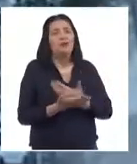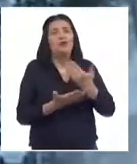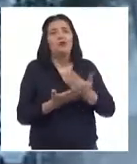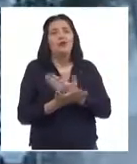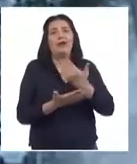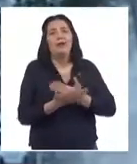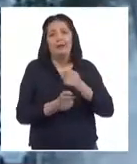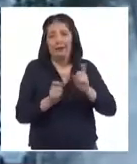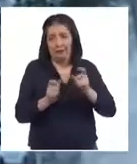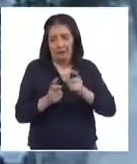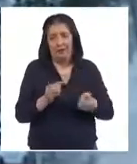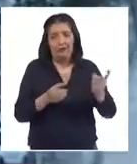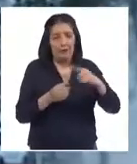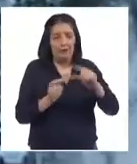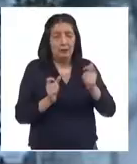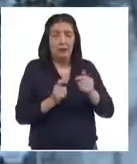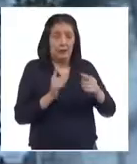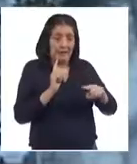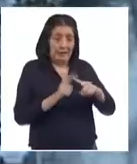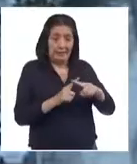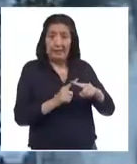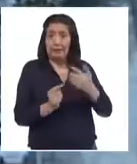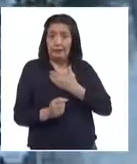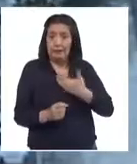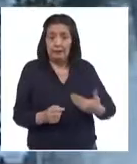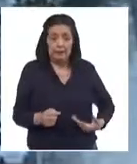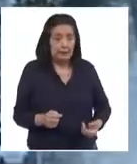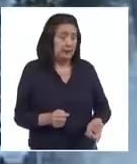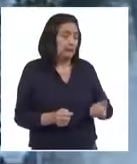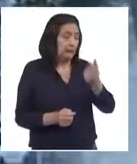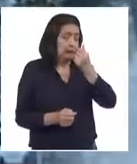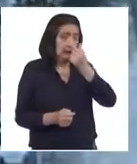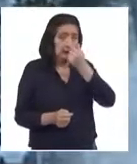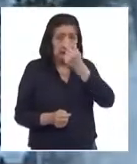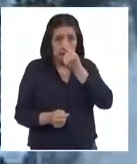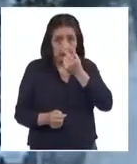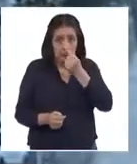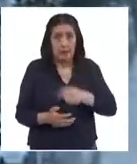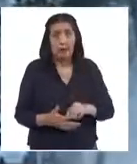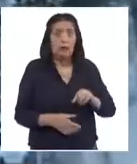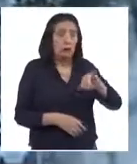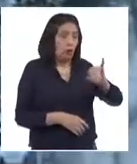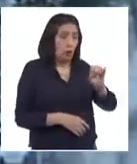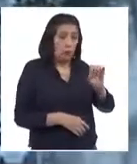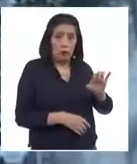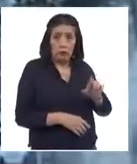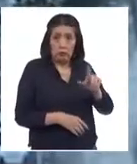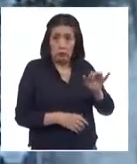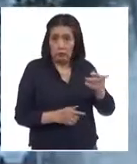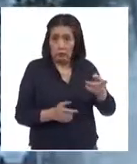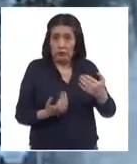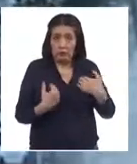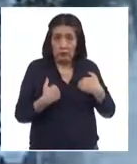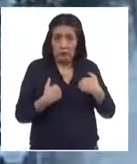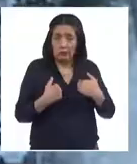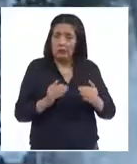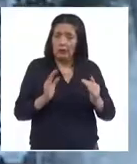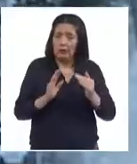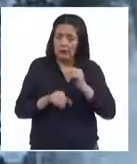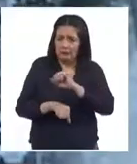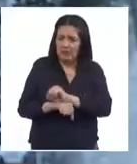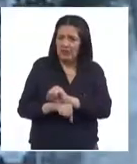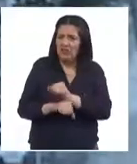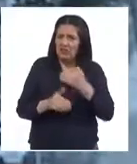rostros del Parlamento. Y el expresidente Martín Vizcarra y José Luna Gálvez, quien además cumple prisión domiciliaria,